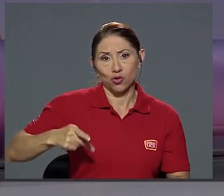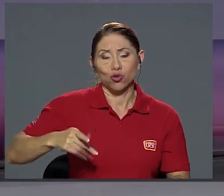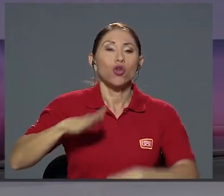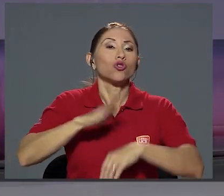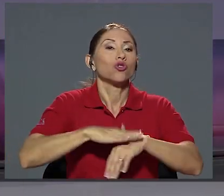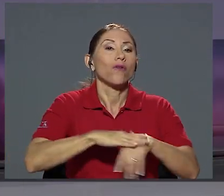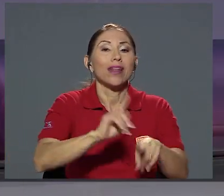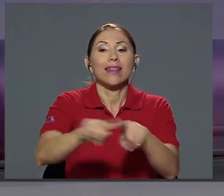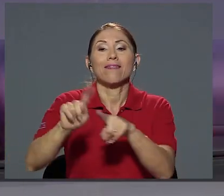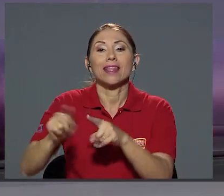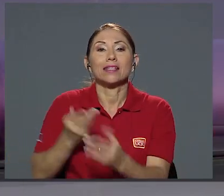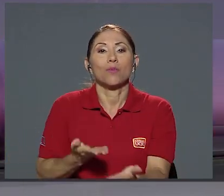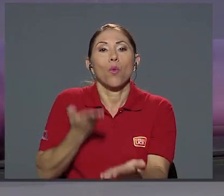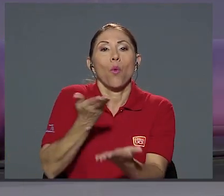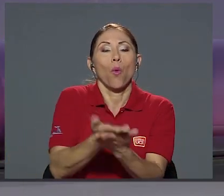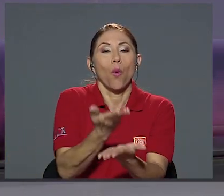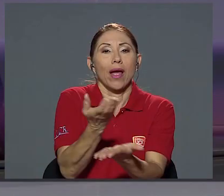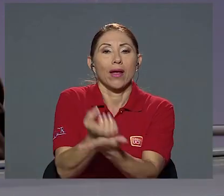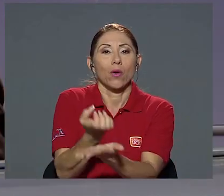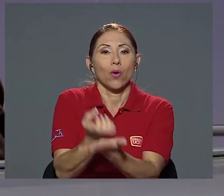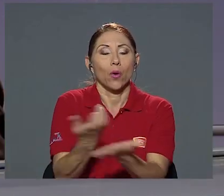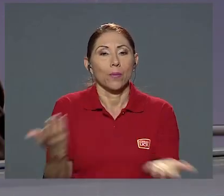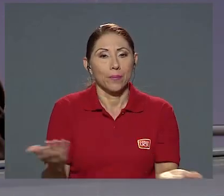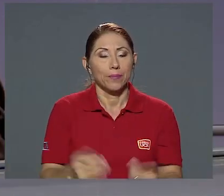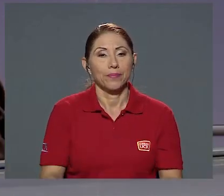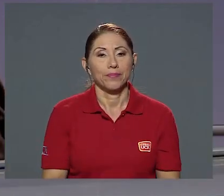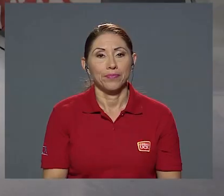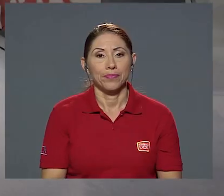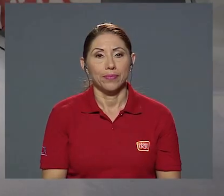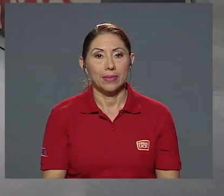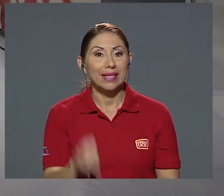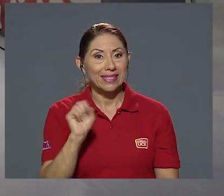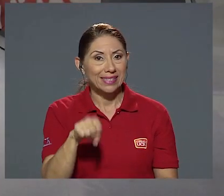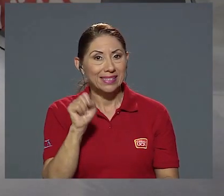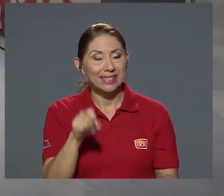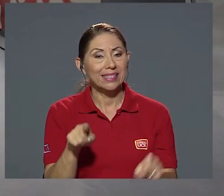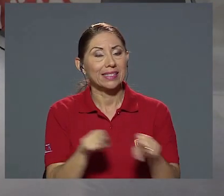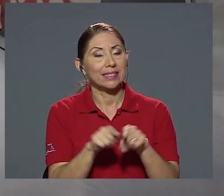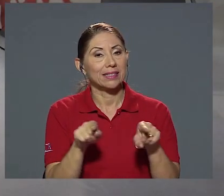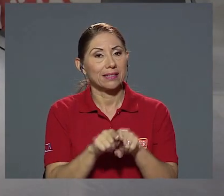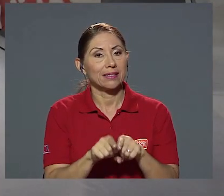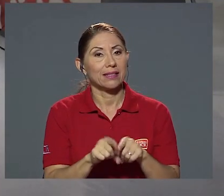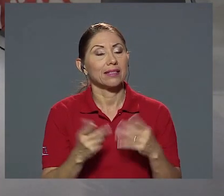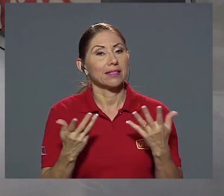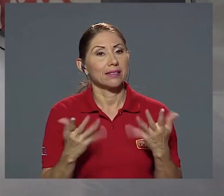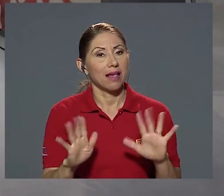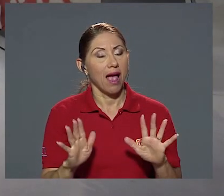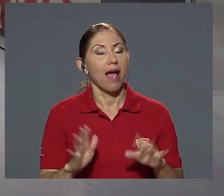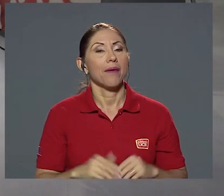apuestas económicas que la región ha realizado. Sí, incluso también